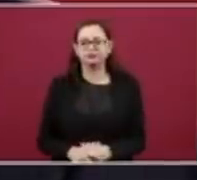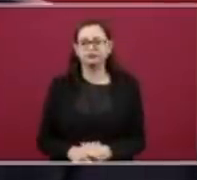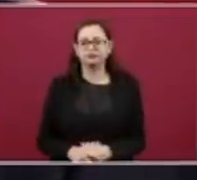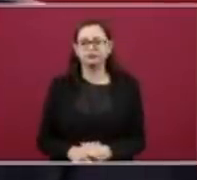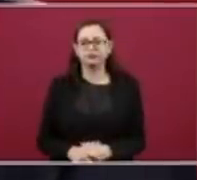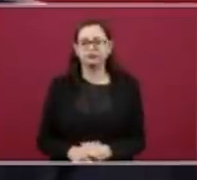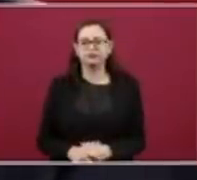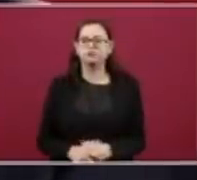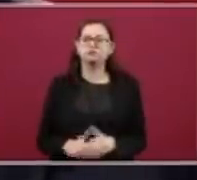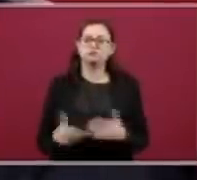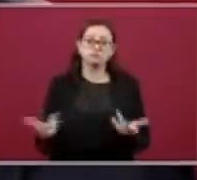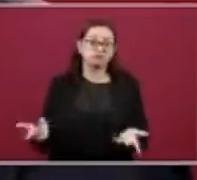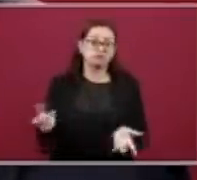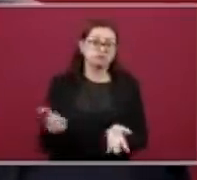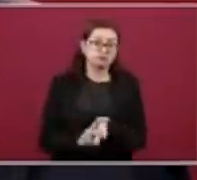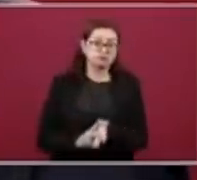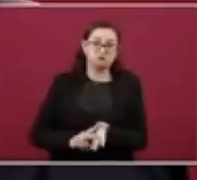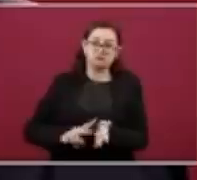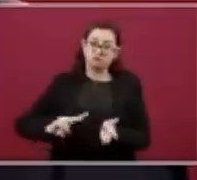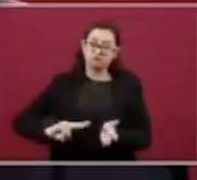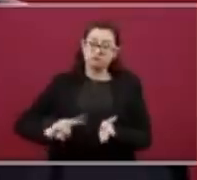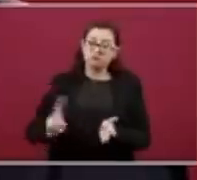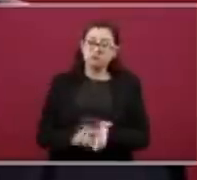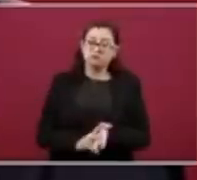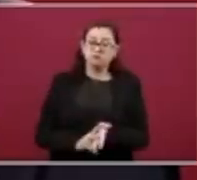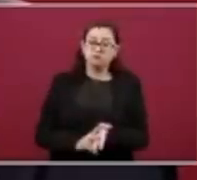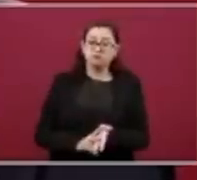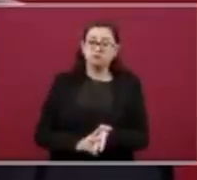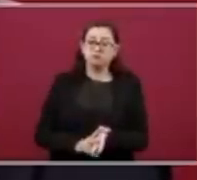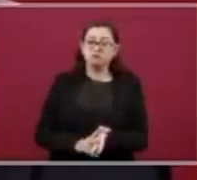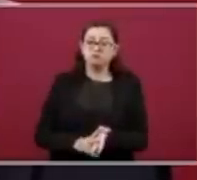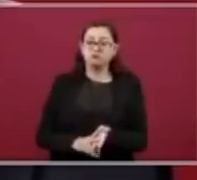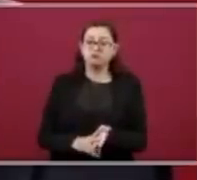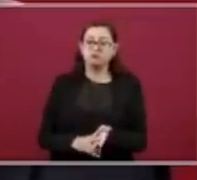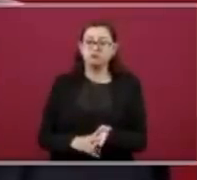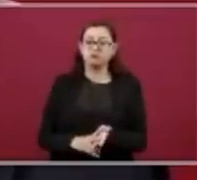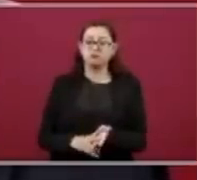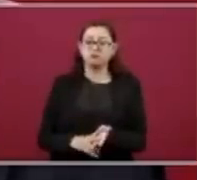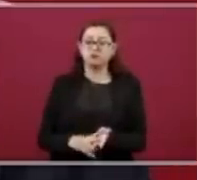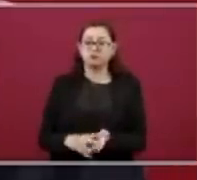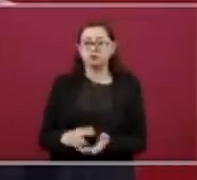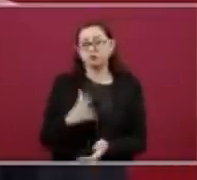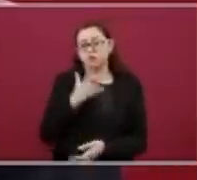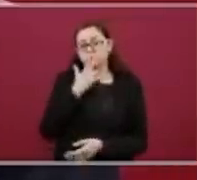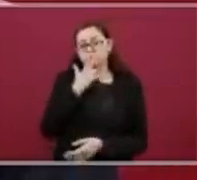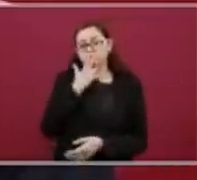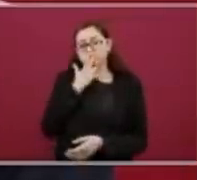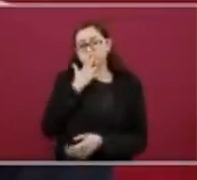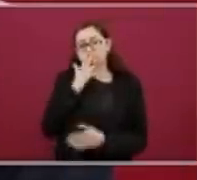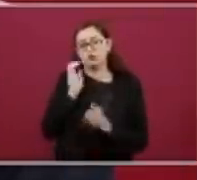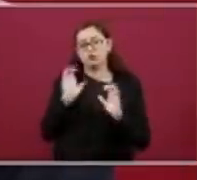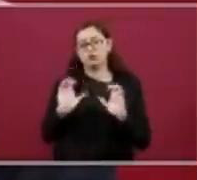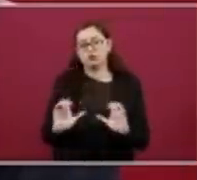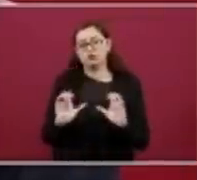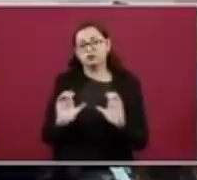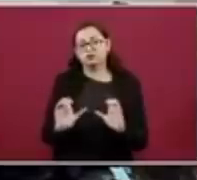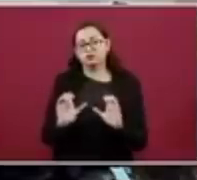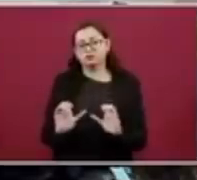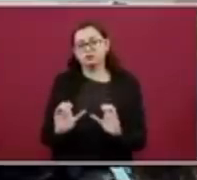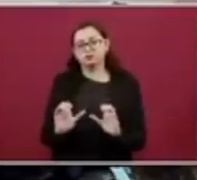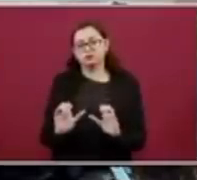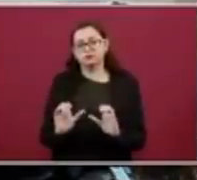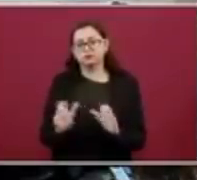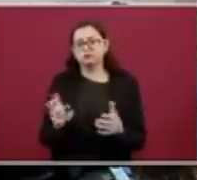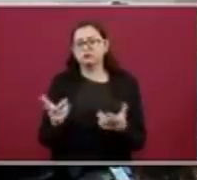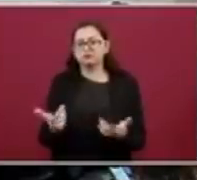un potencial que vamos a cuidar. Por eso no